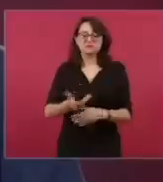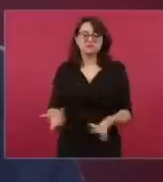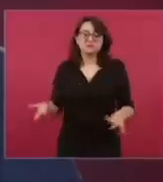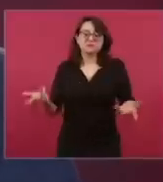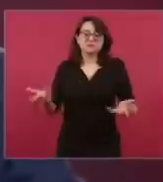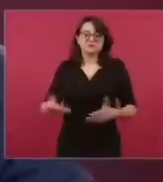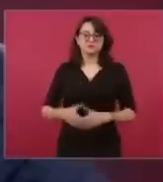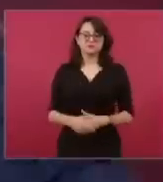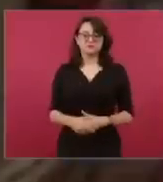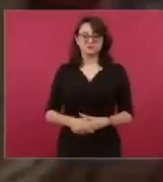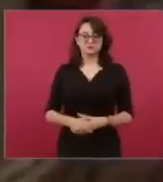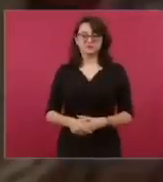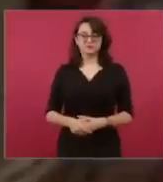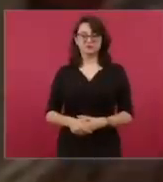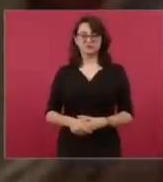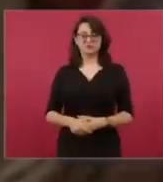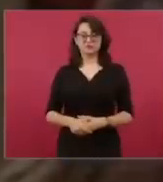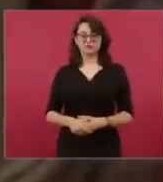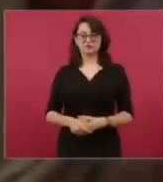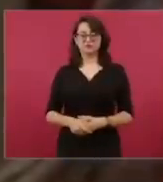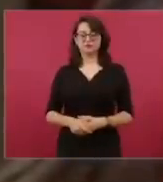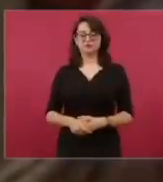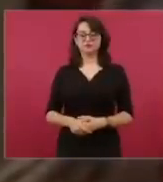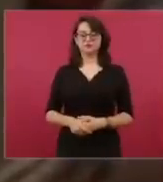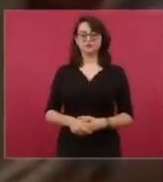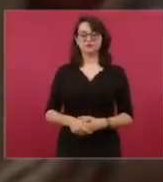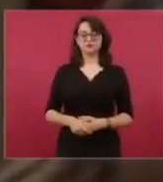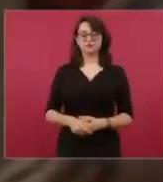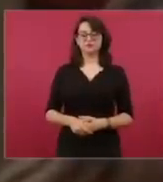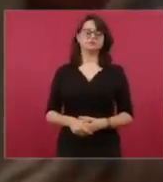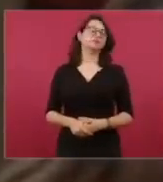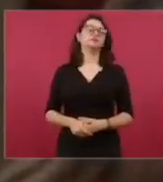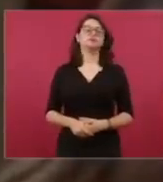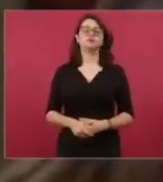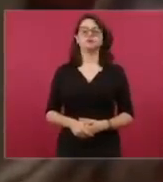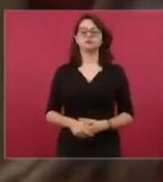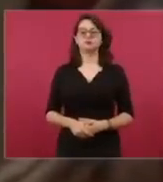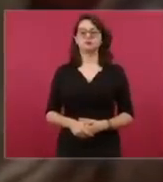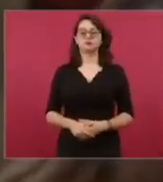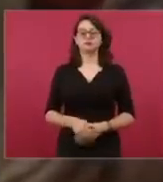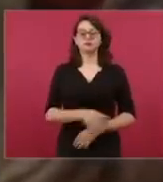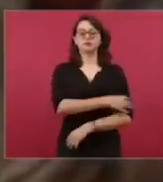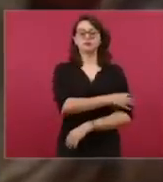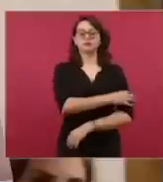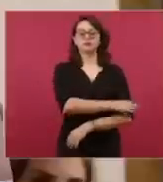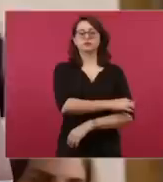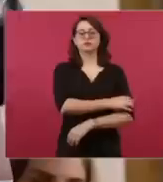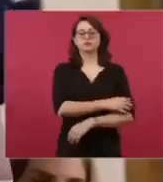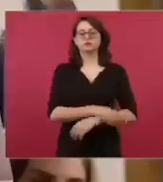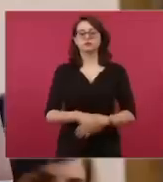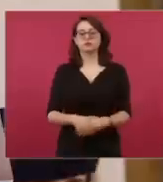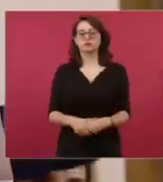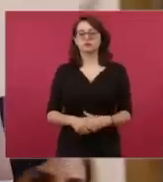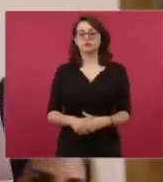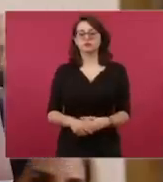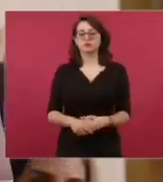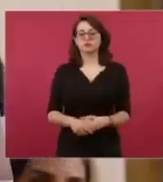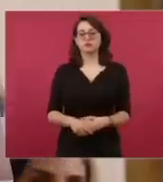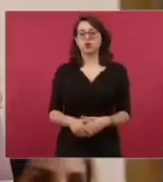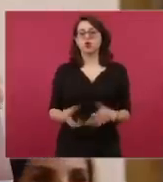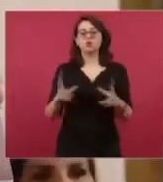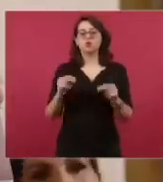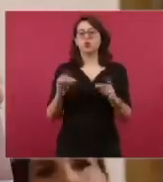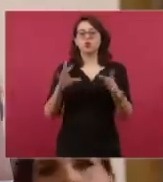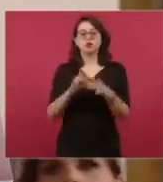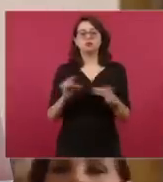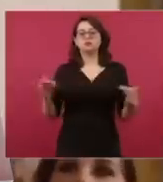irresponsable de viajar en vuelos comerciales, que se ponía en peligro y que ponía en peligro a la nación y puros